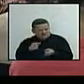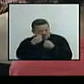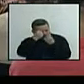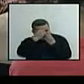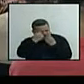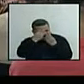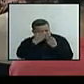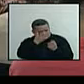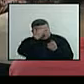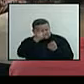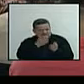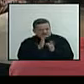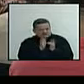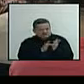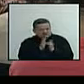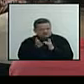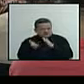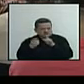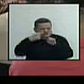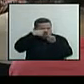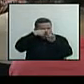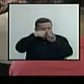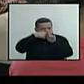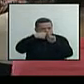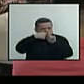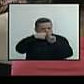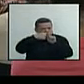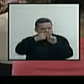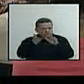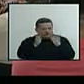la salvación eterna.